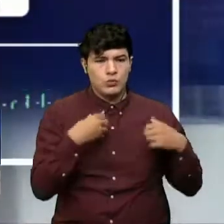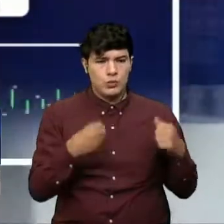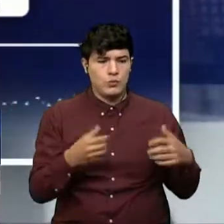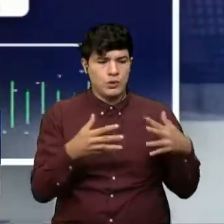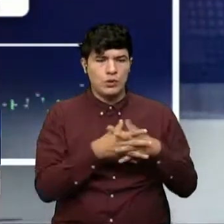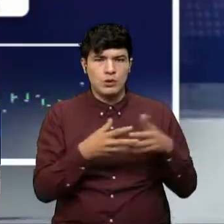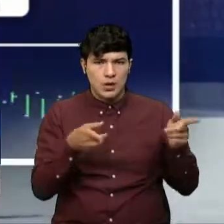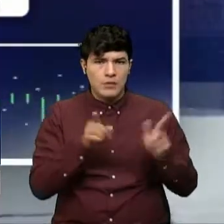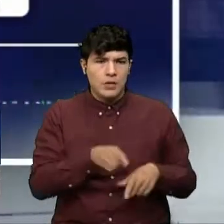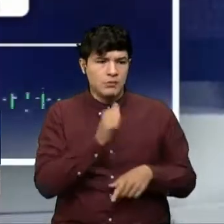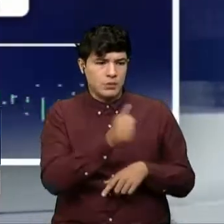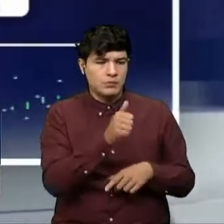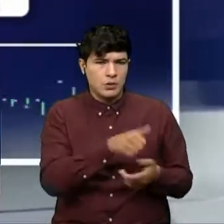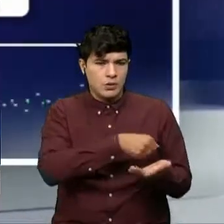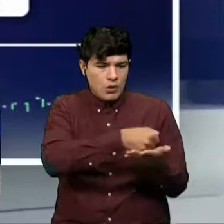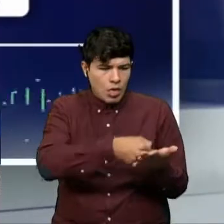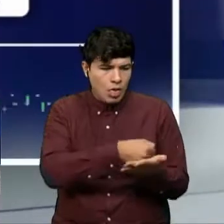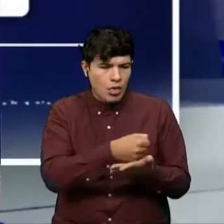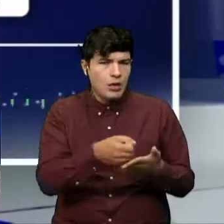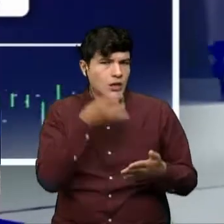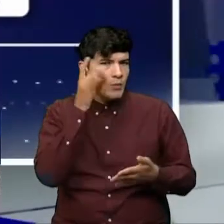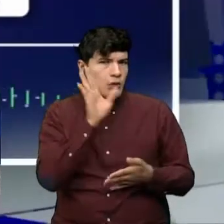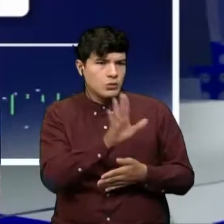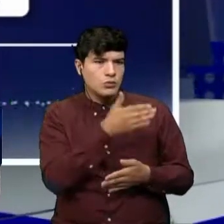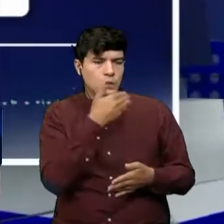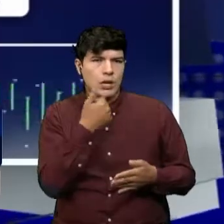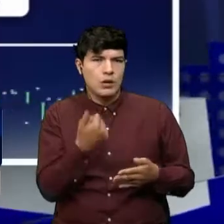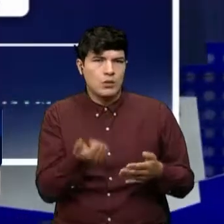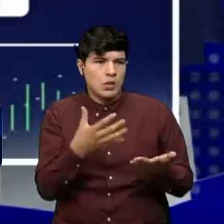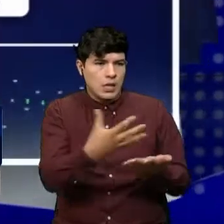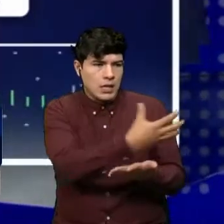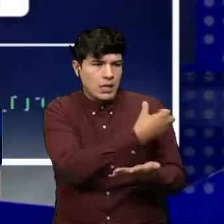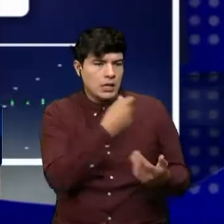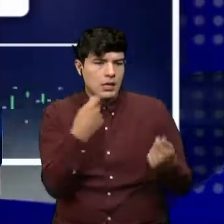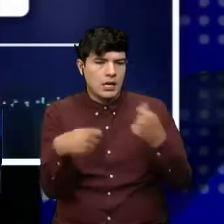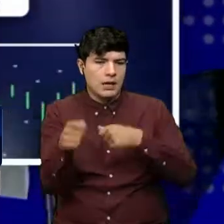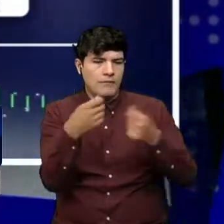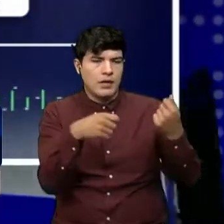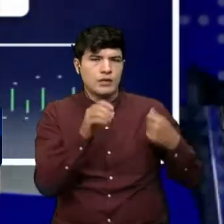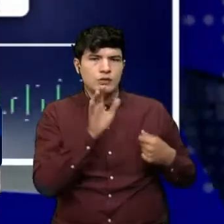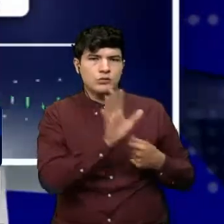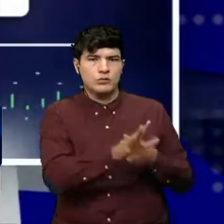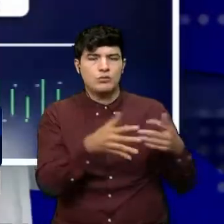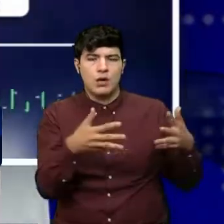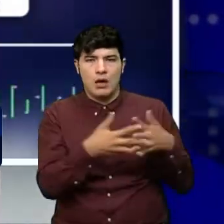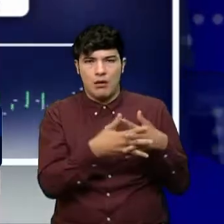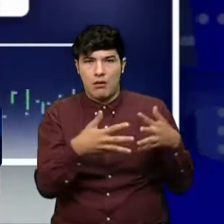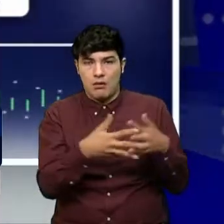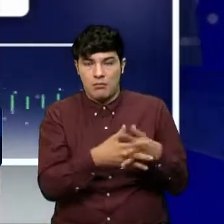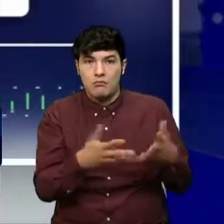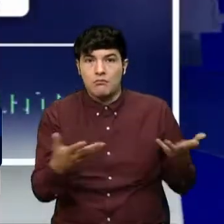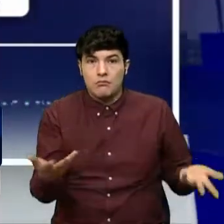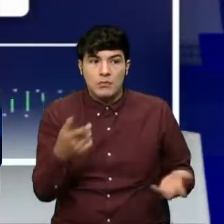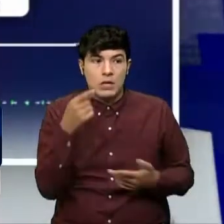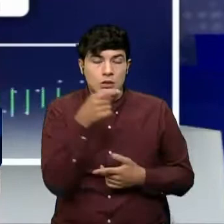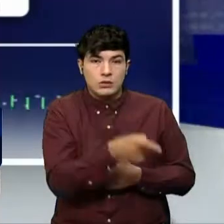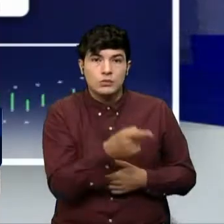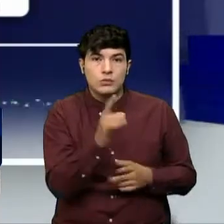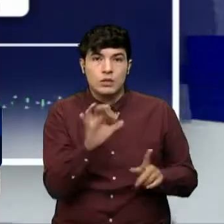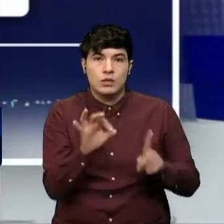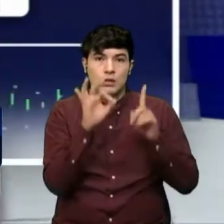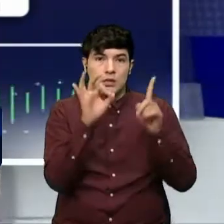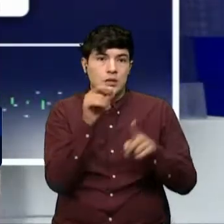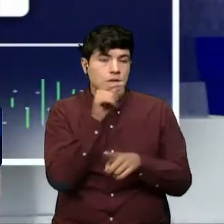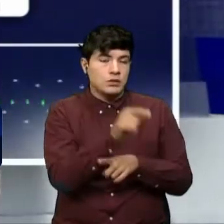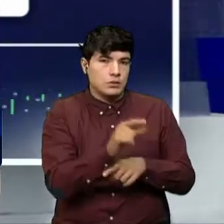la trilla, lo que le permite obtener mejores ingresos para la venta de su arroz. O sea, ya va a ser la cadena se va